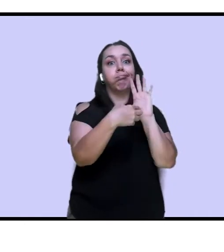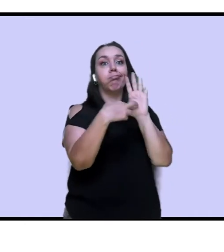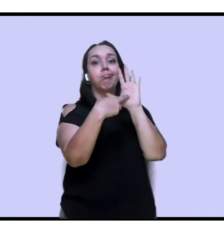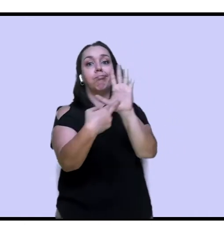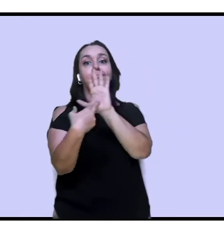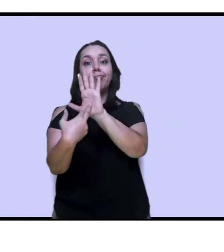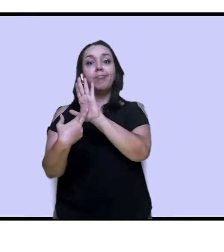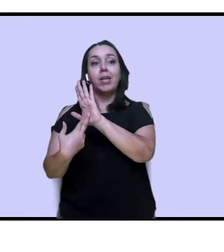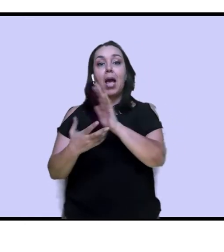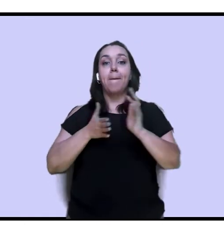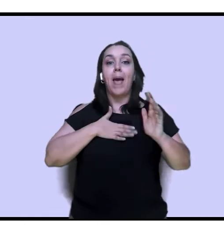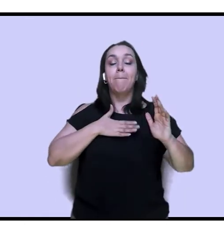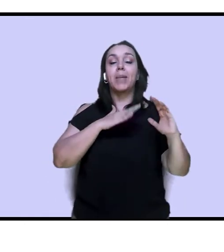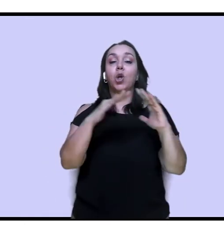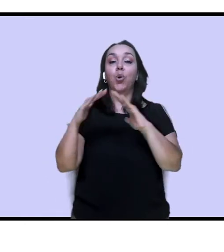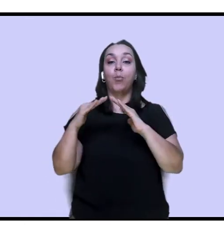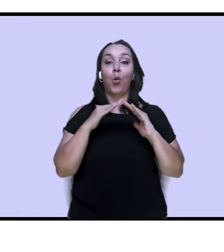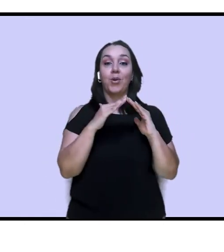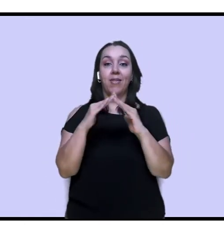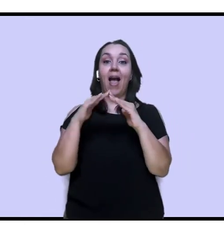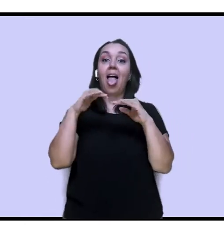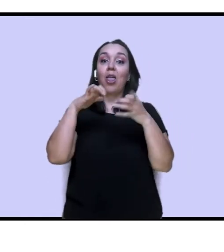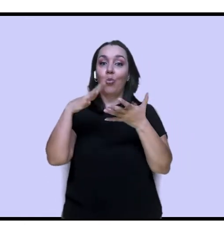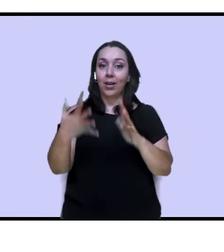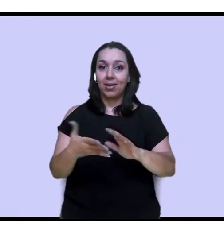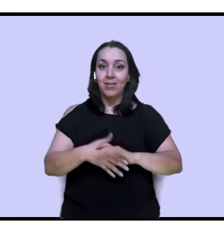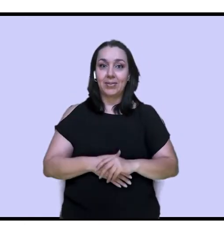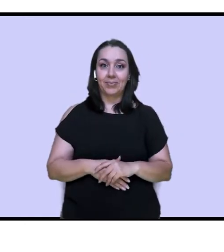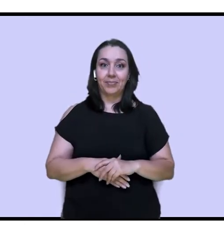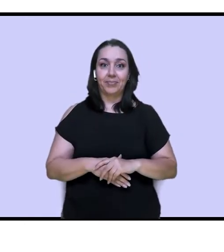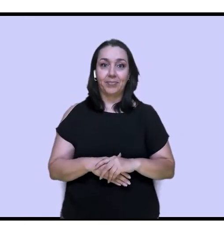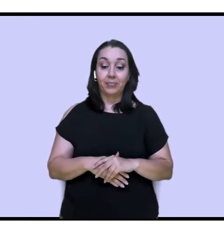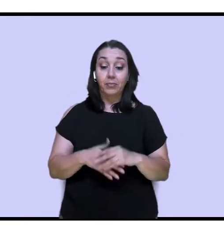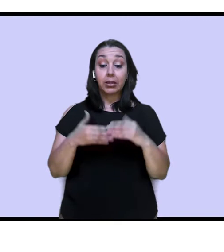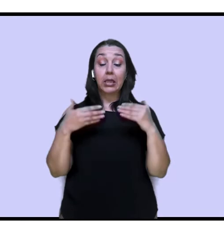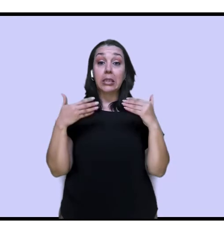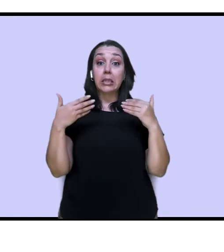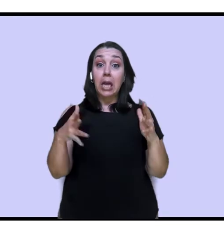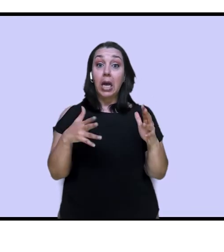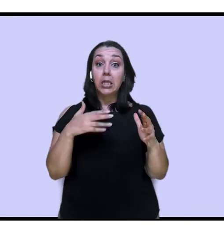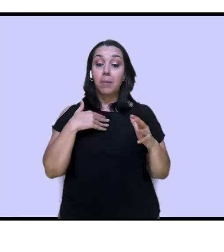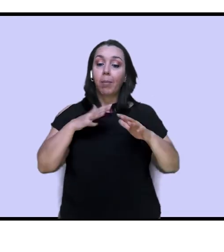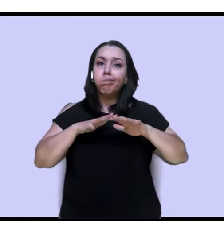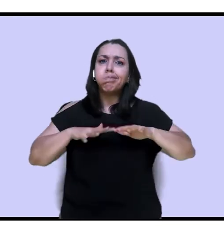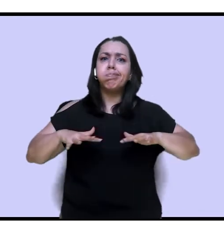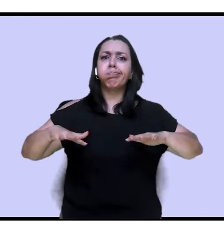están representados en mi comunidad educativa. En